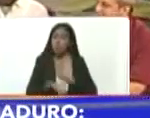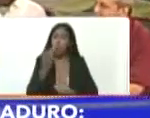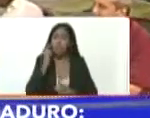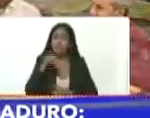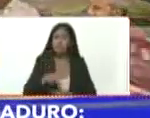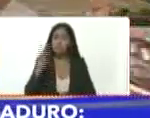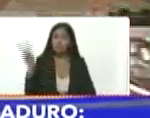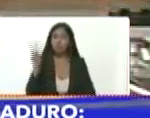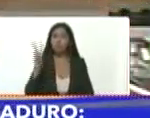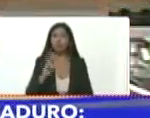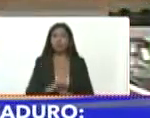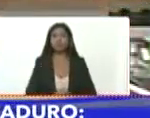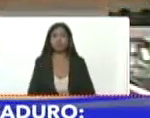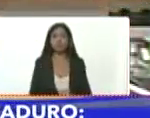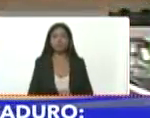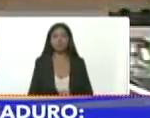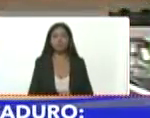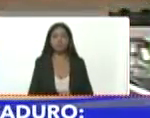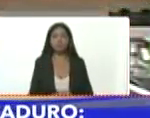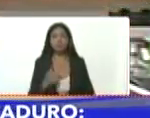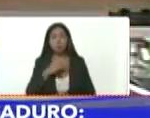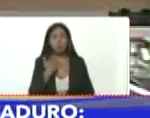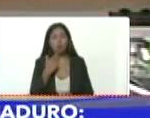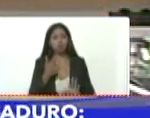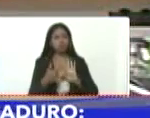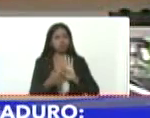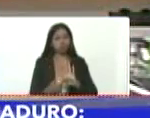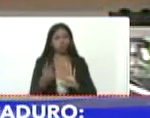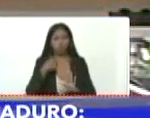en Venezuela. Y yo me quiero pronunciar.